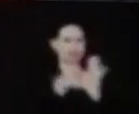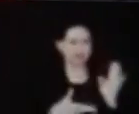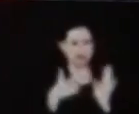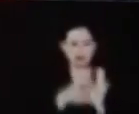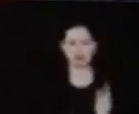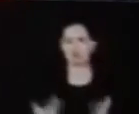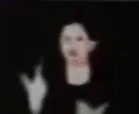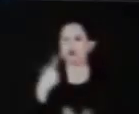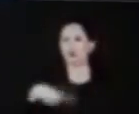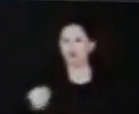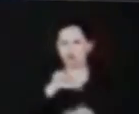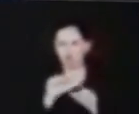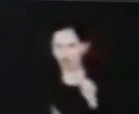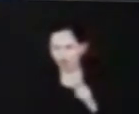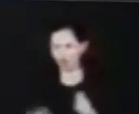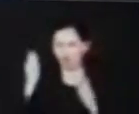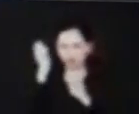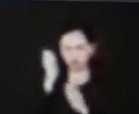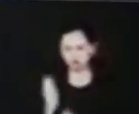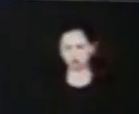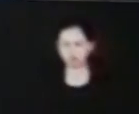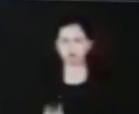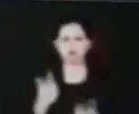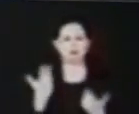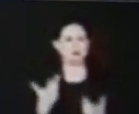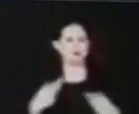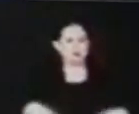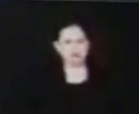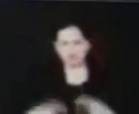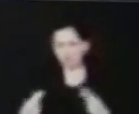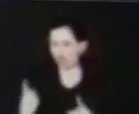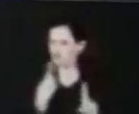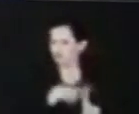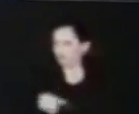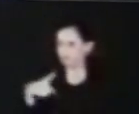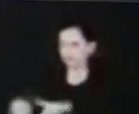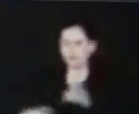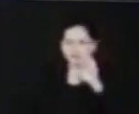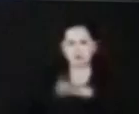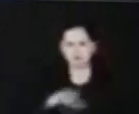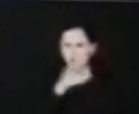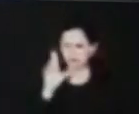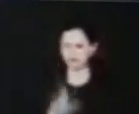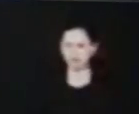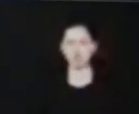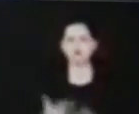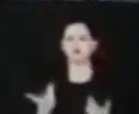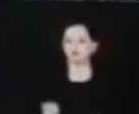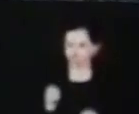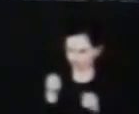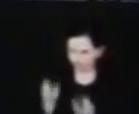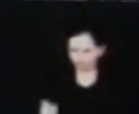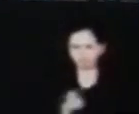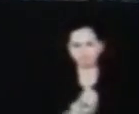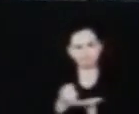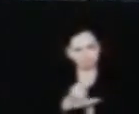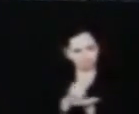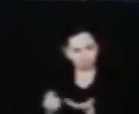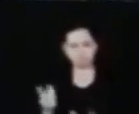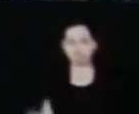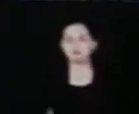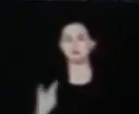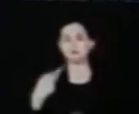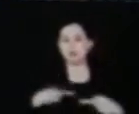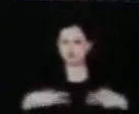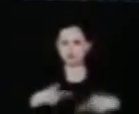talleres, a los artesanos, a pequeños comerciantes, a empresarios. Se ayudará a productores